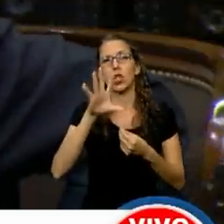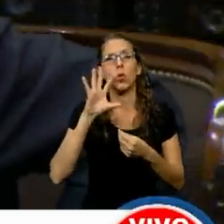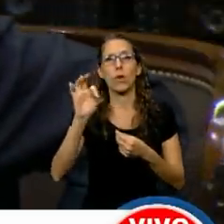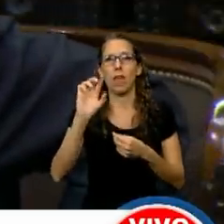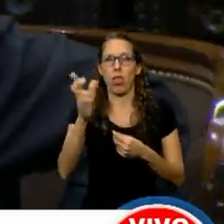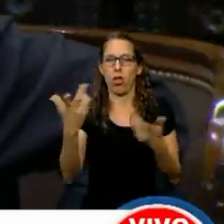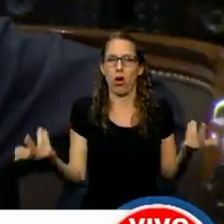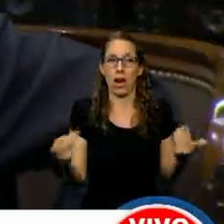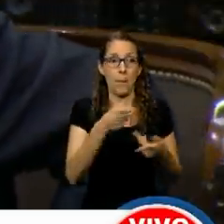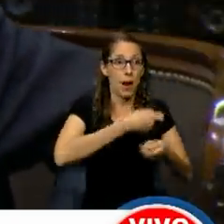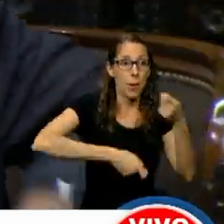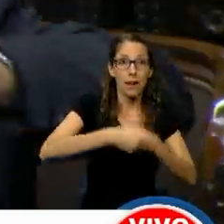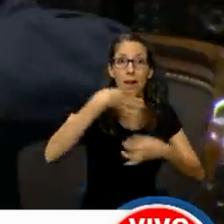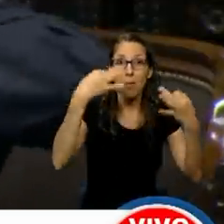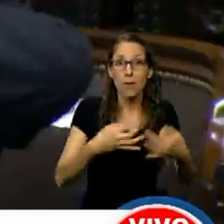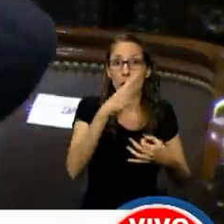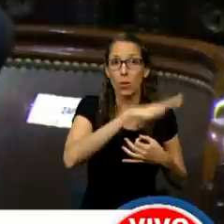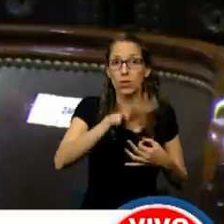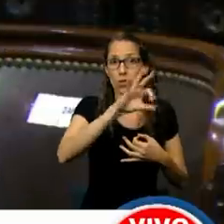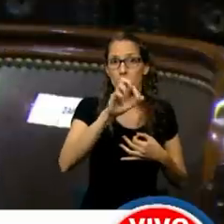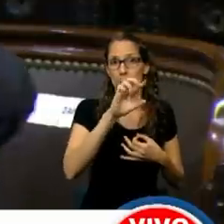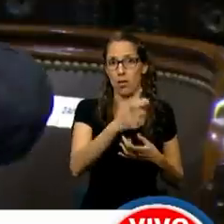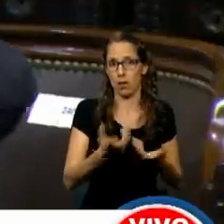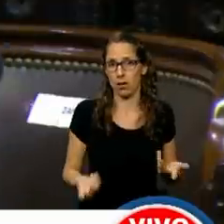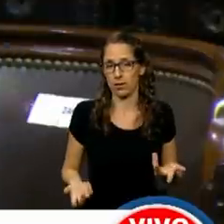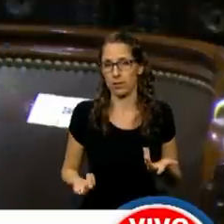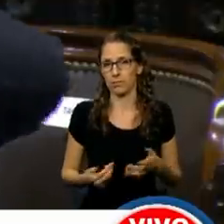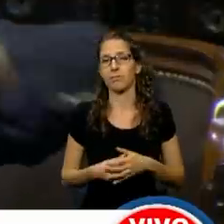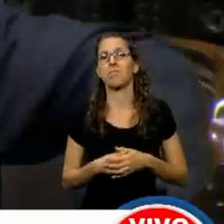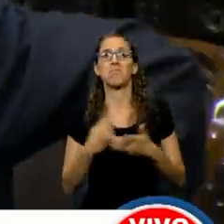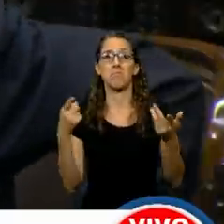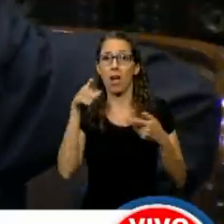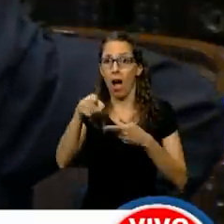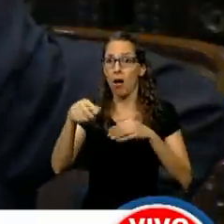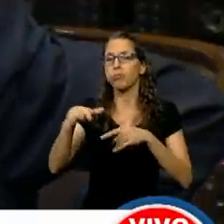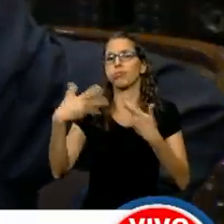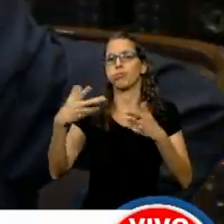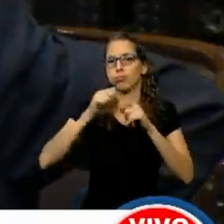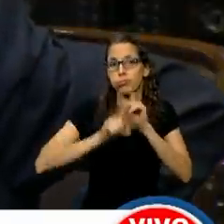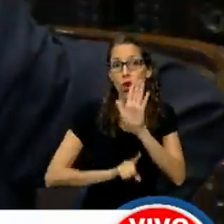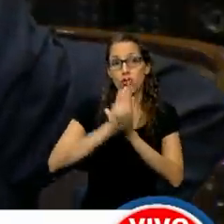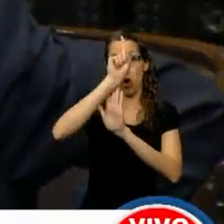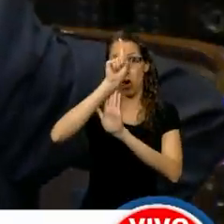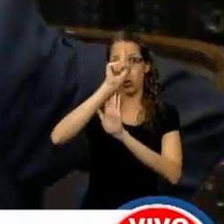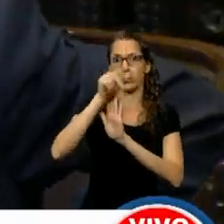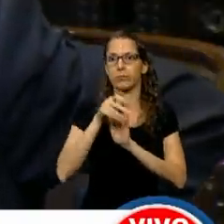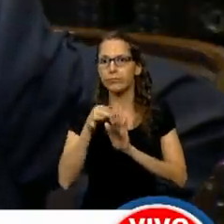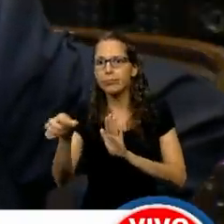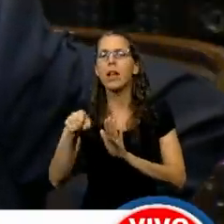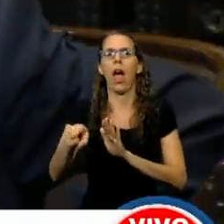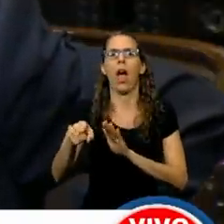mercado es 450 dólares usted va a cultivar 400 km al norte y recibe los